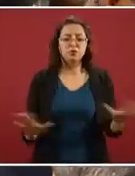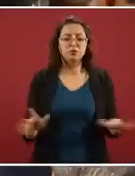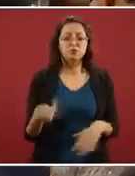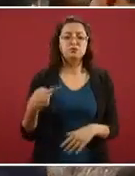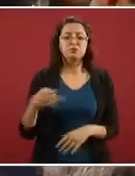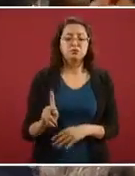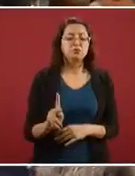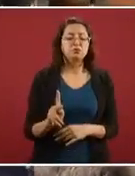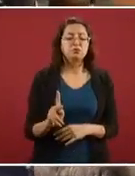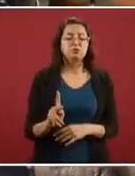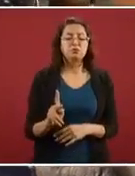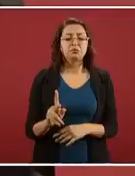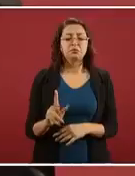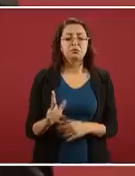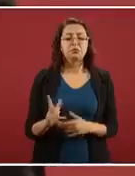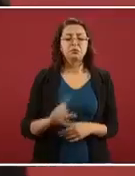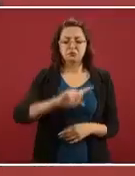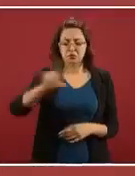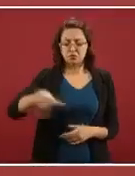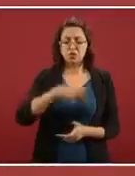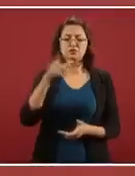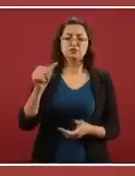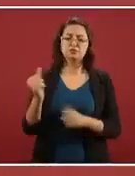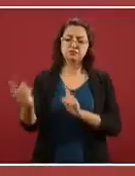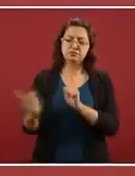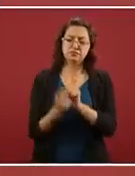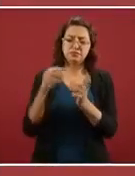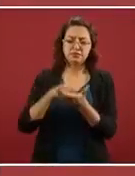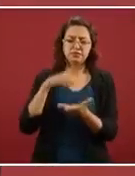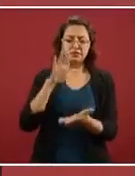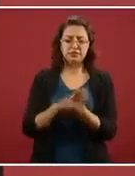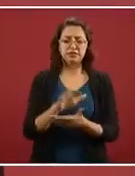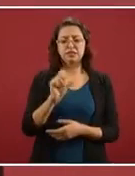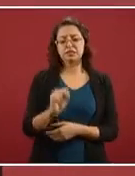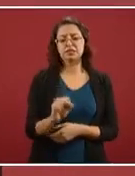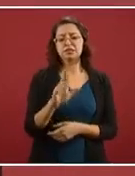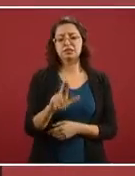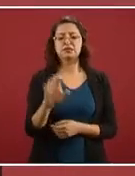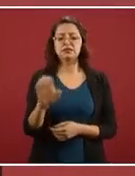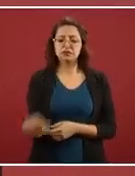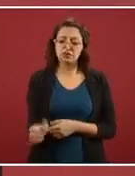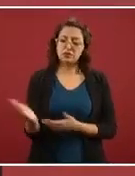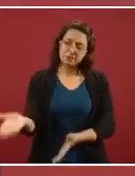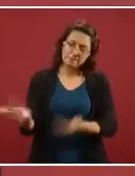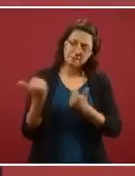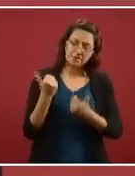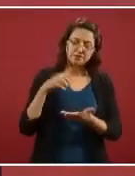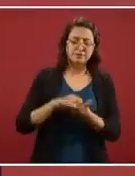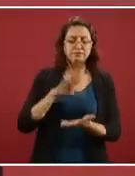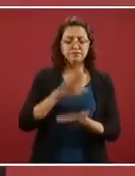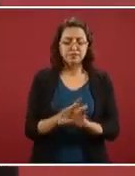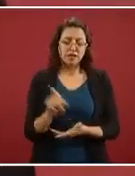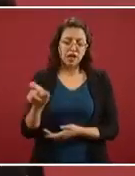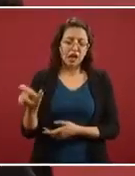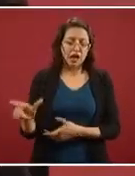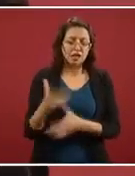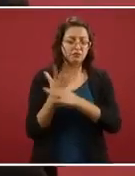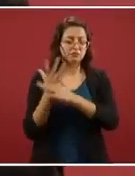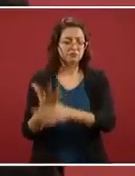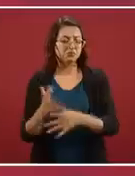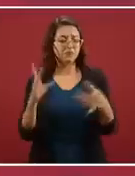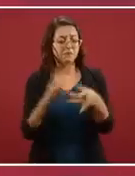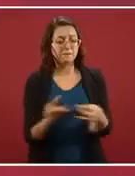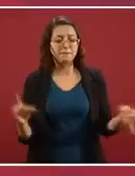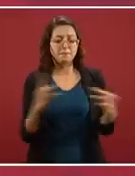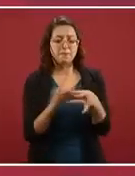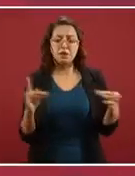ser citado a la Secretaría de Relaciones y ahí va a dar su versión y se